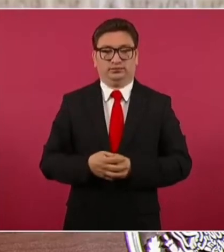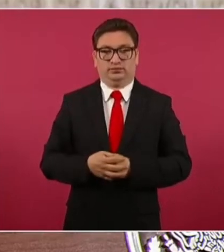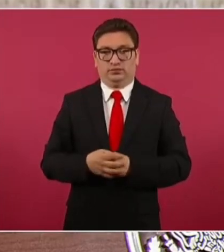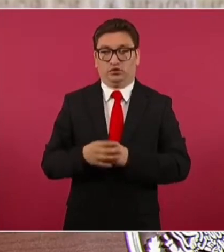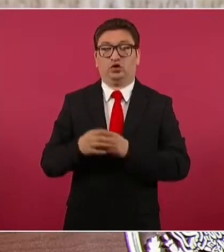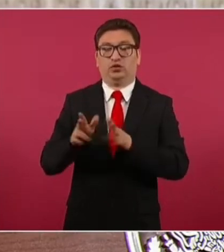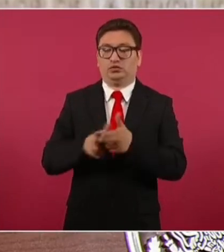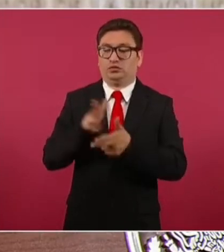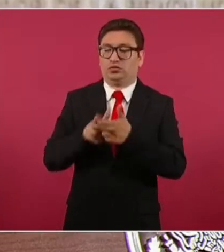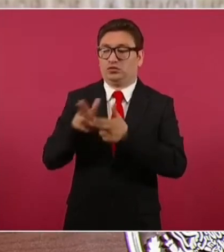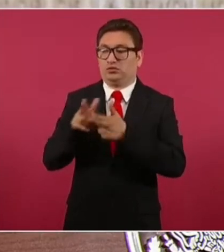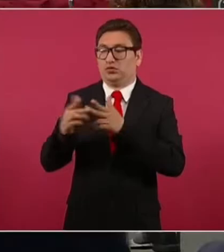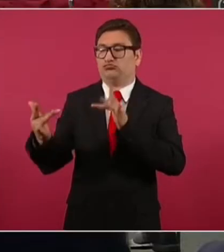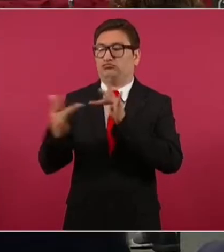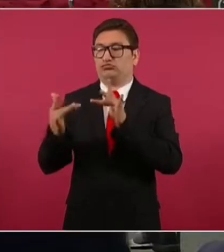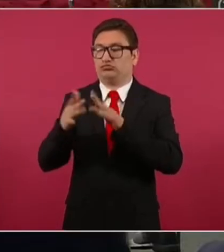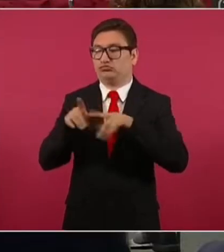comunicado con el Tren Maya.